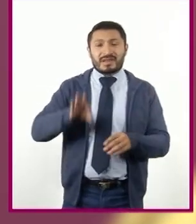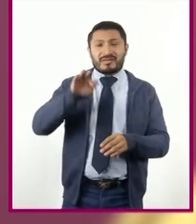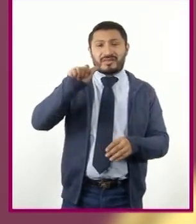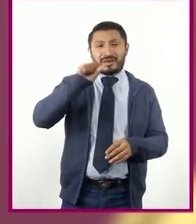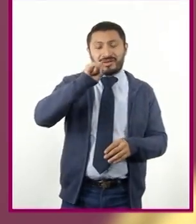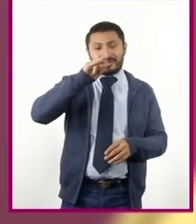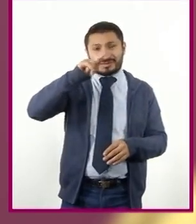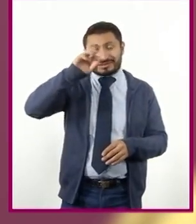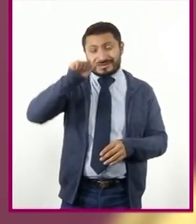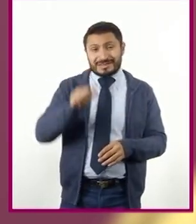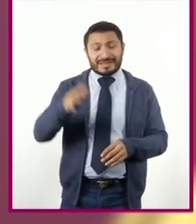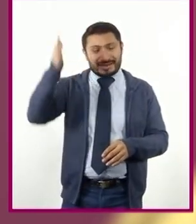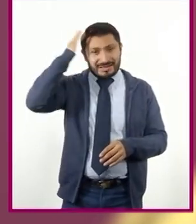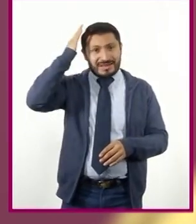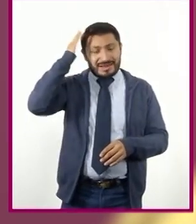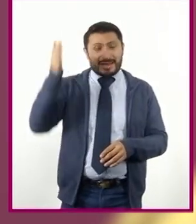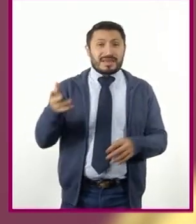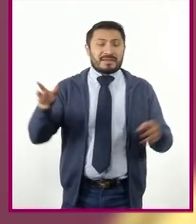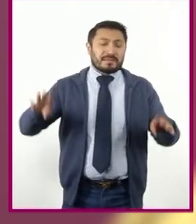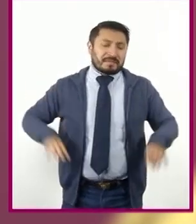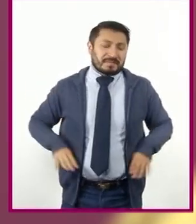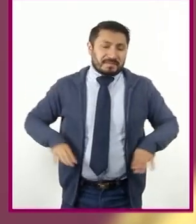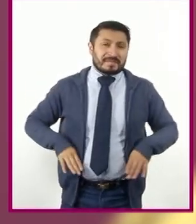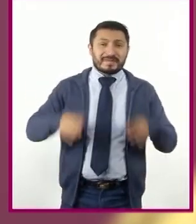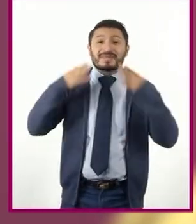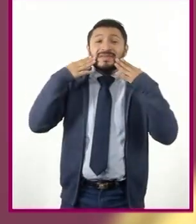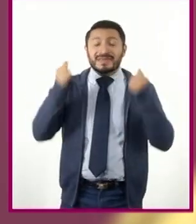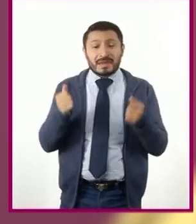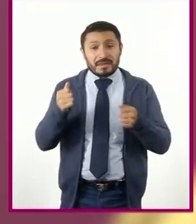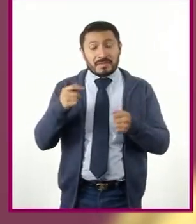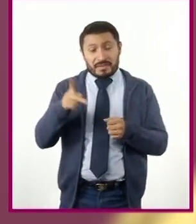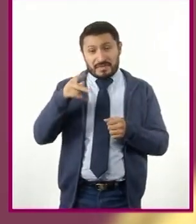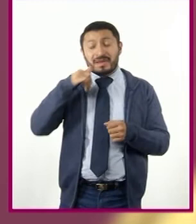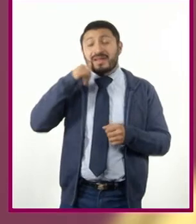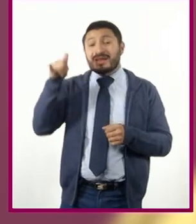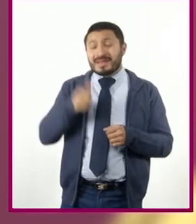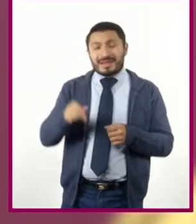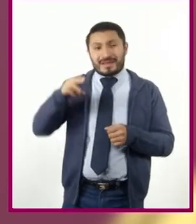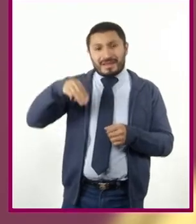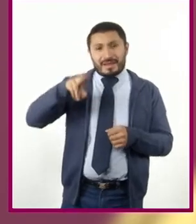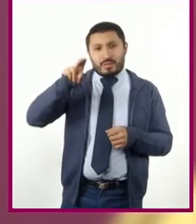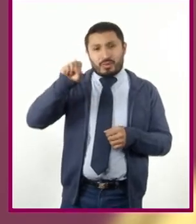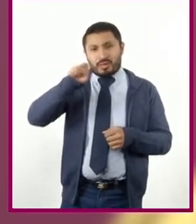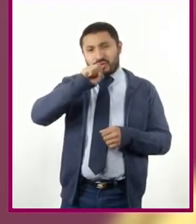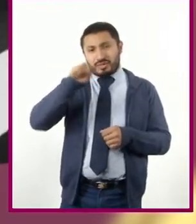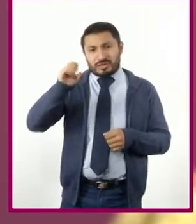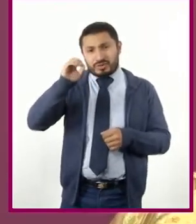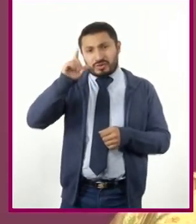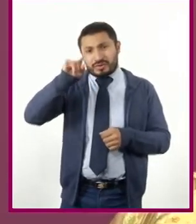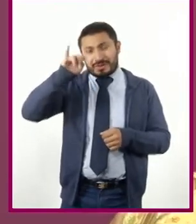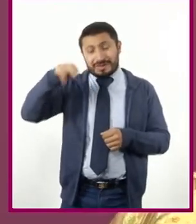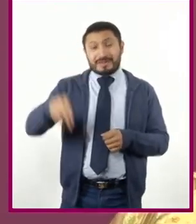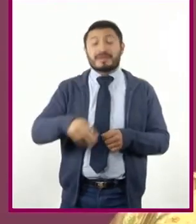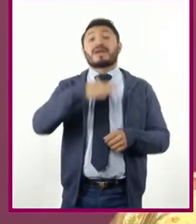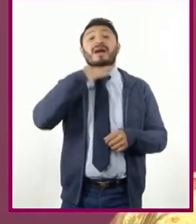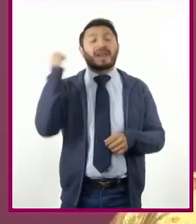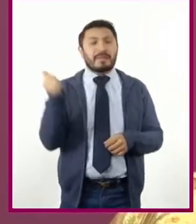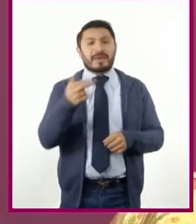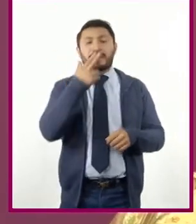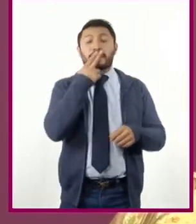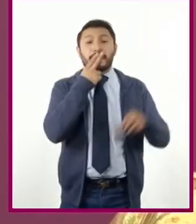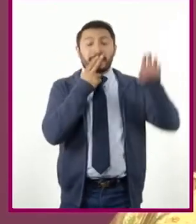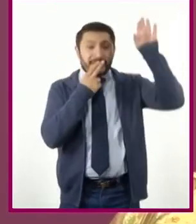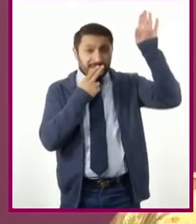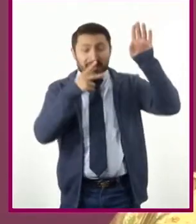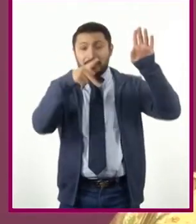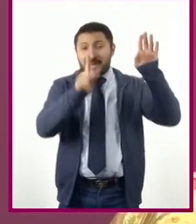fueron encabezados por líderes carismáticos. En Italia, Mussolini, y en Alemania, Hitler. Sin embargo, este